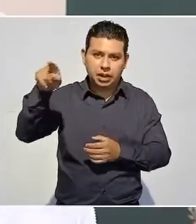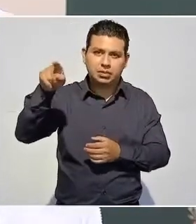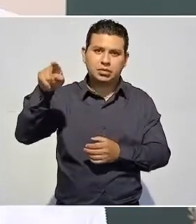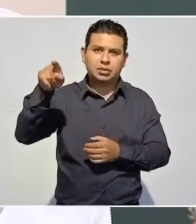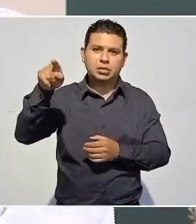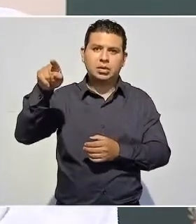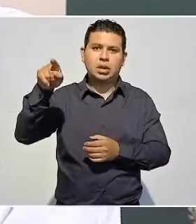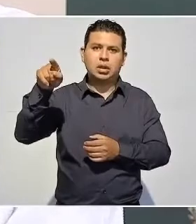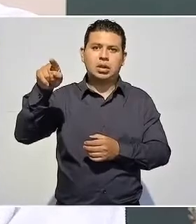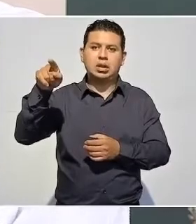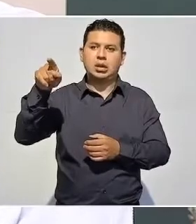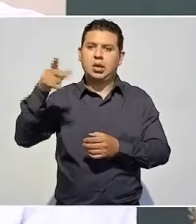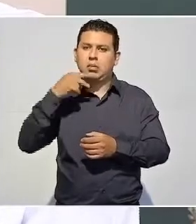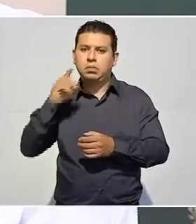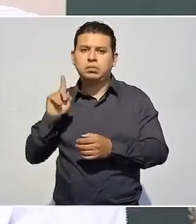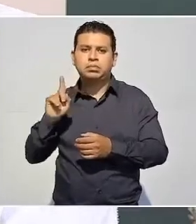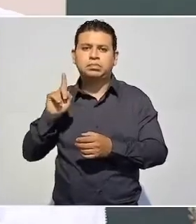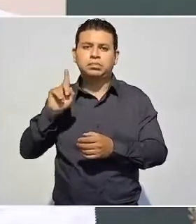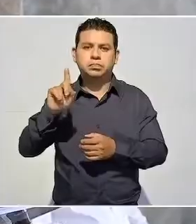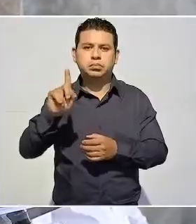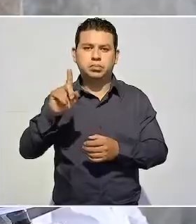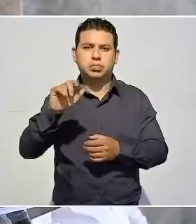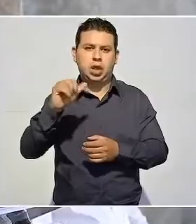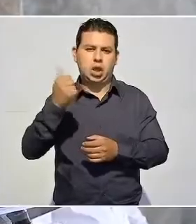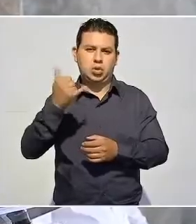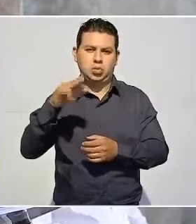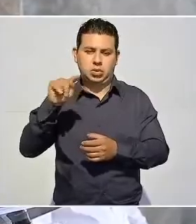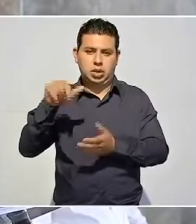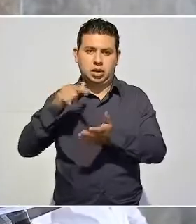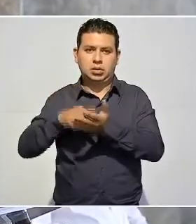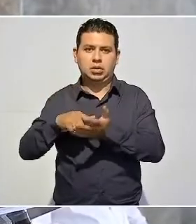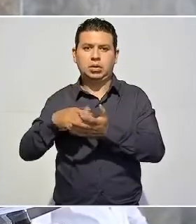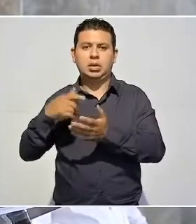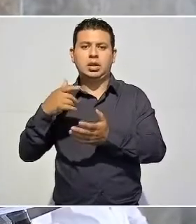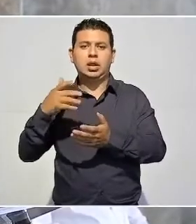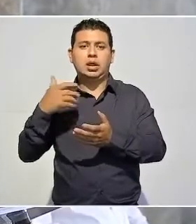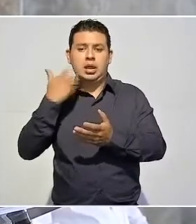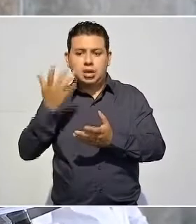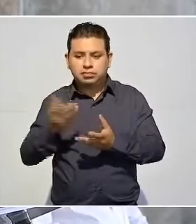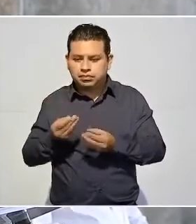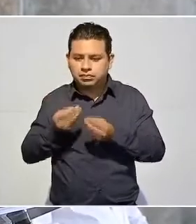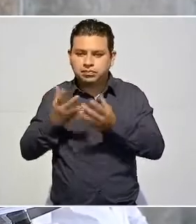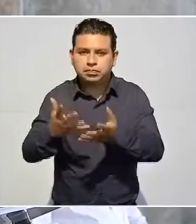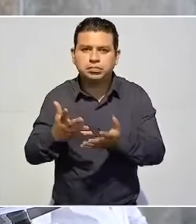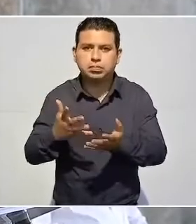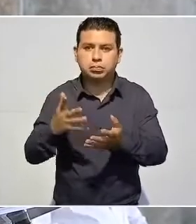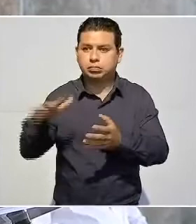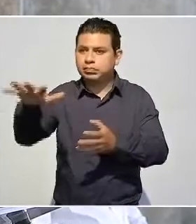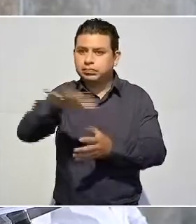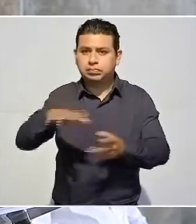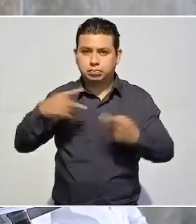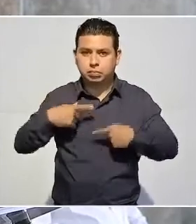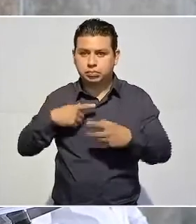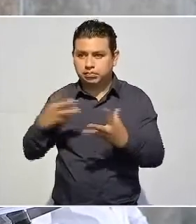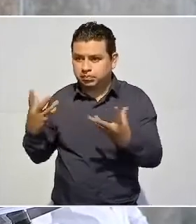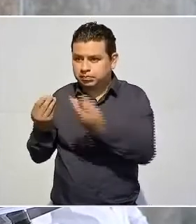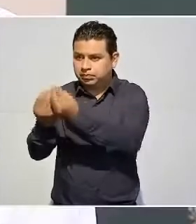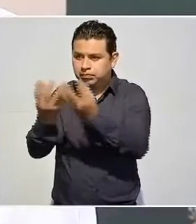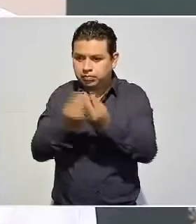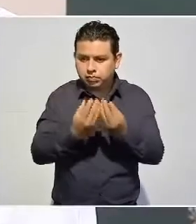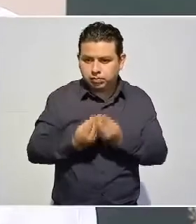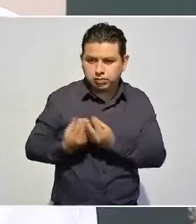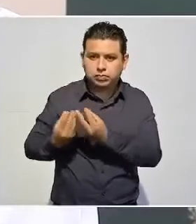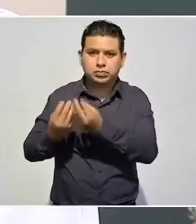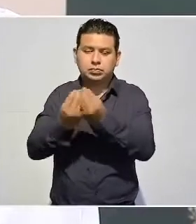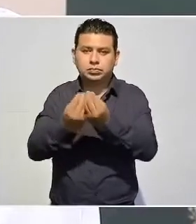aspirando a un trato especial por sus méritos, que ya eran bastantes, sino